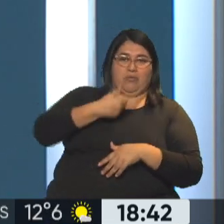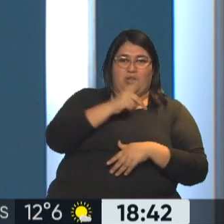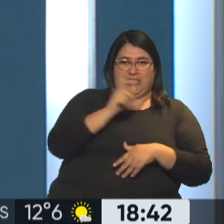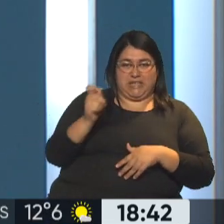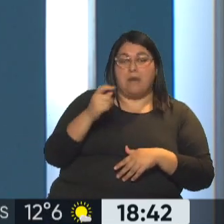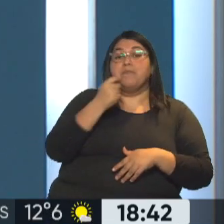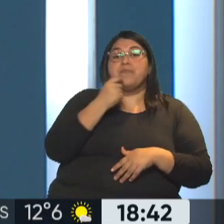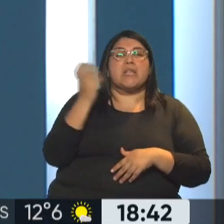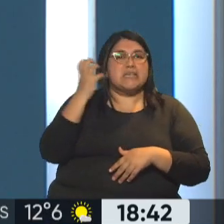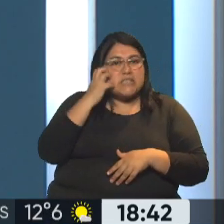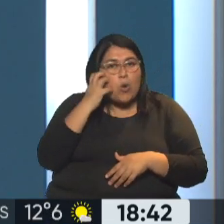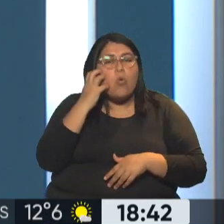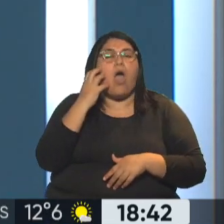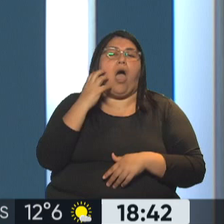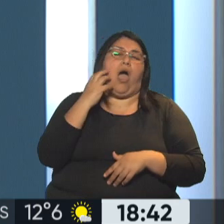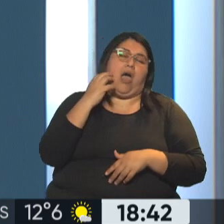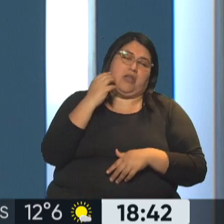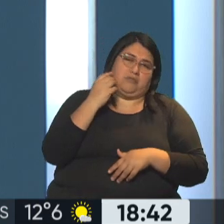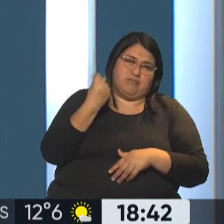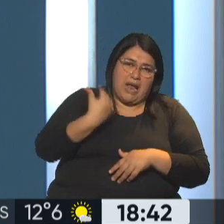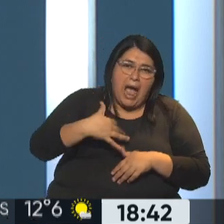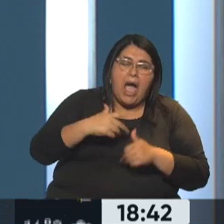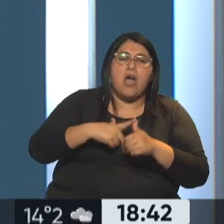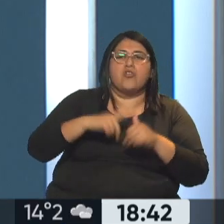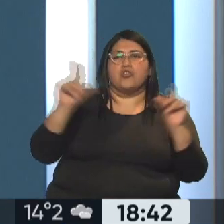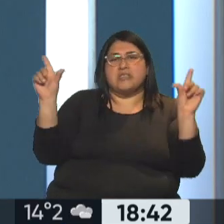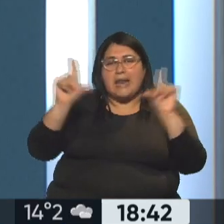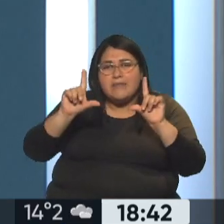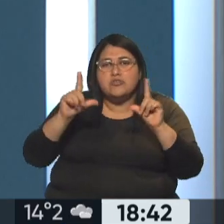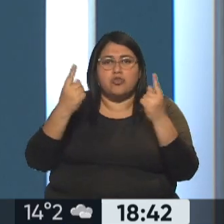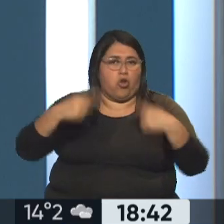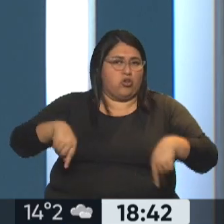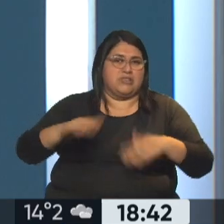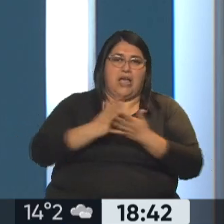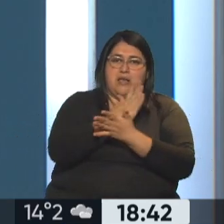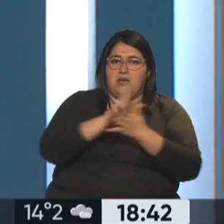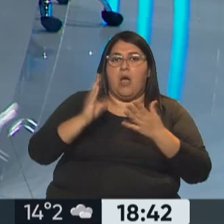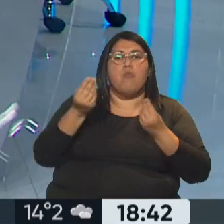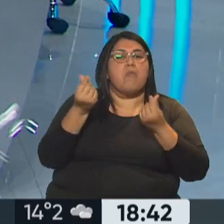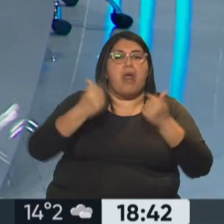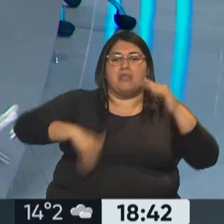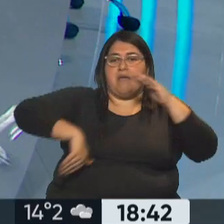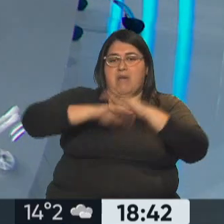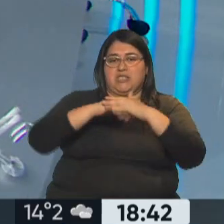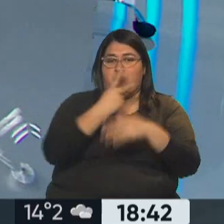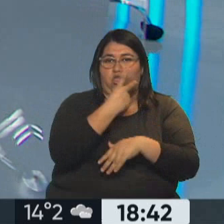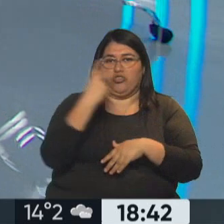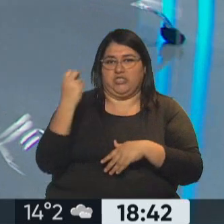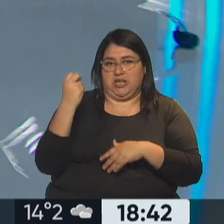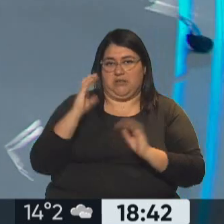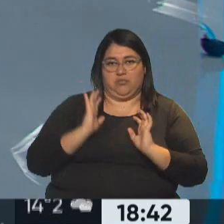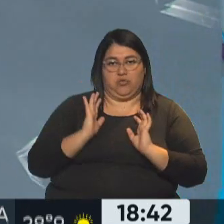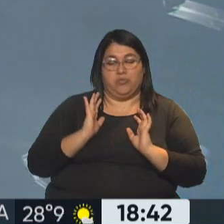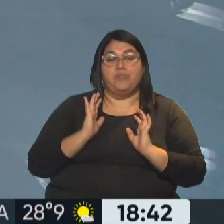sí, de alta gama o los televisores más grandes queden afuera de esta medida por este tope. Sí. Ahora